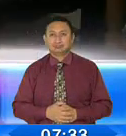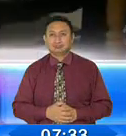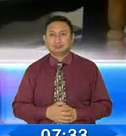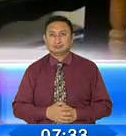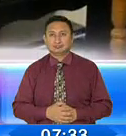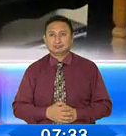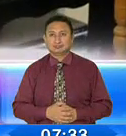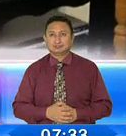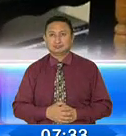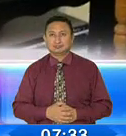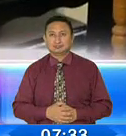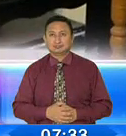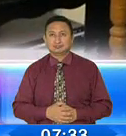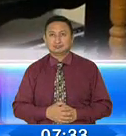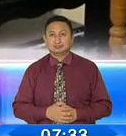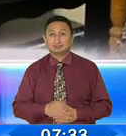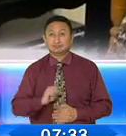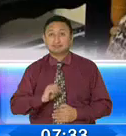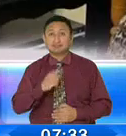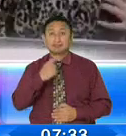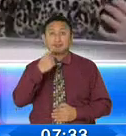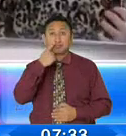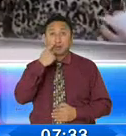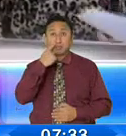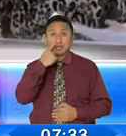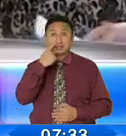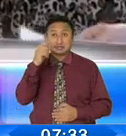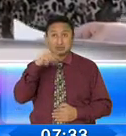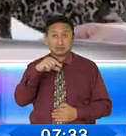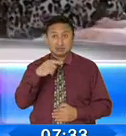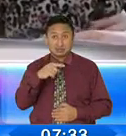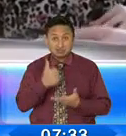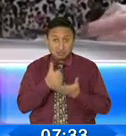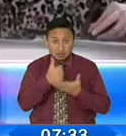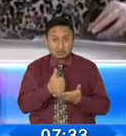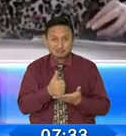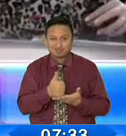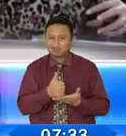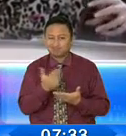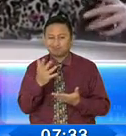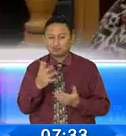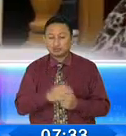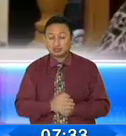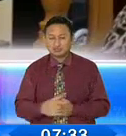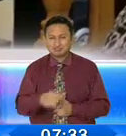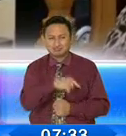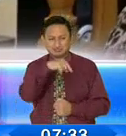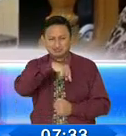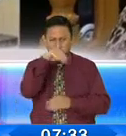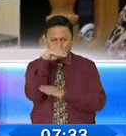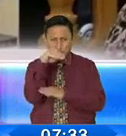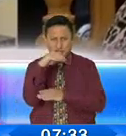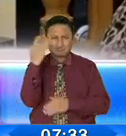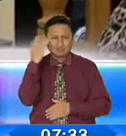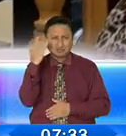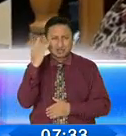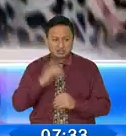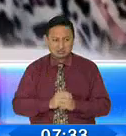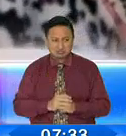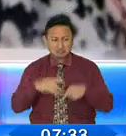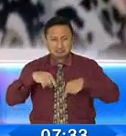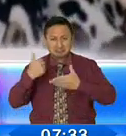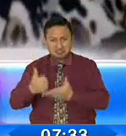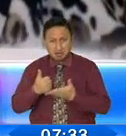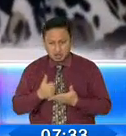El tiempo pasa y sus padres no han podido encontrar una esperanza. El caso es muy raro en nuestro país, por lo que no consiguen la